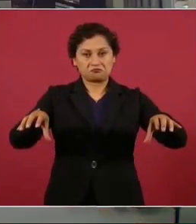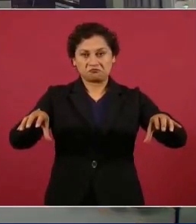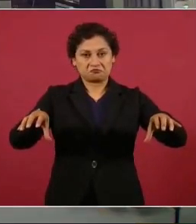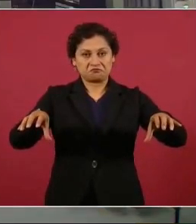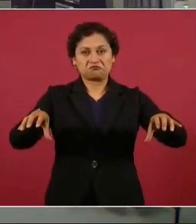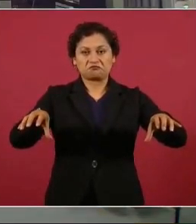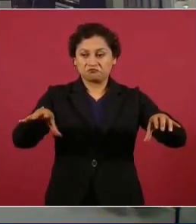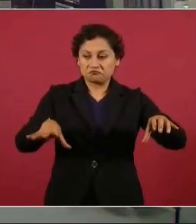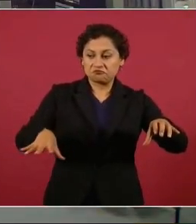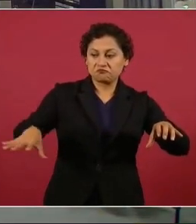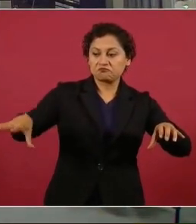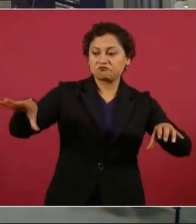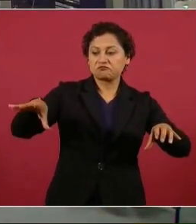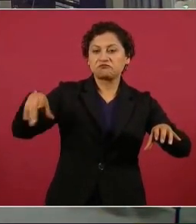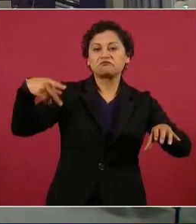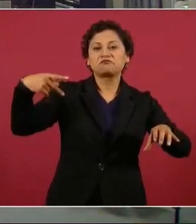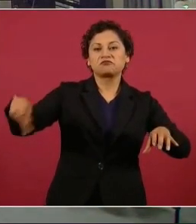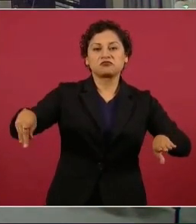al modelo neoliberal